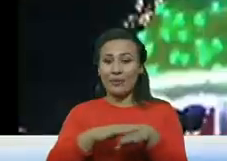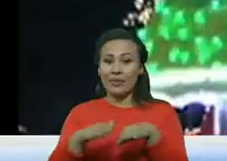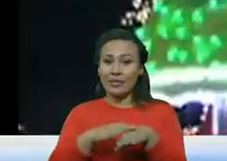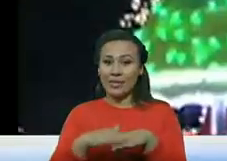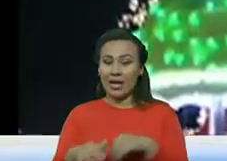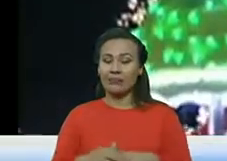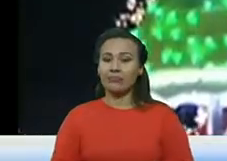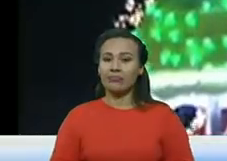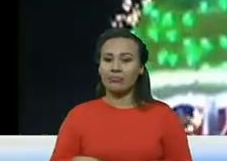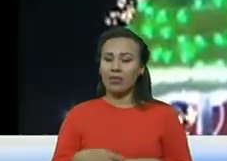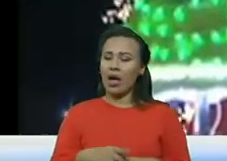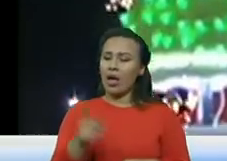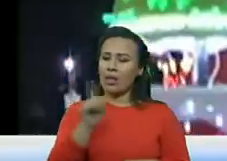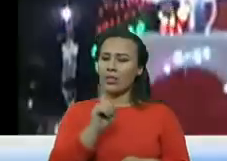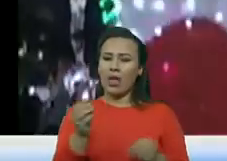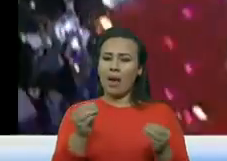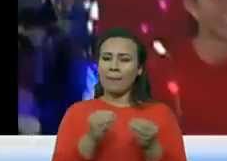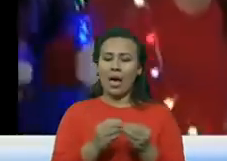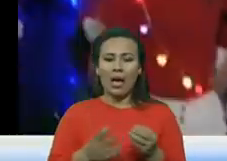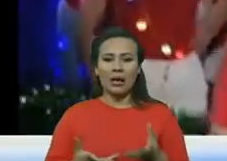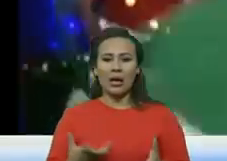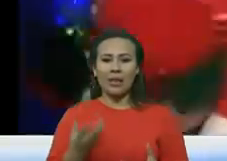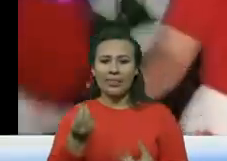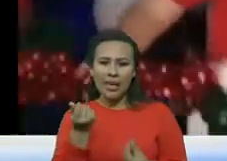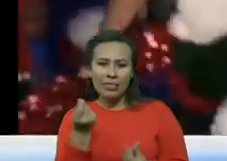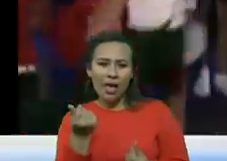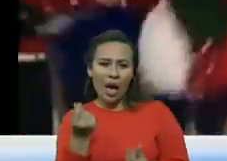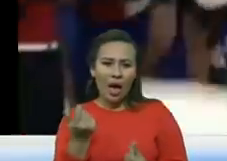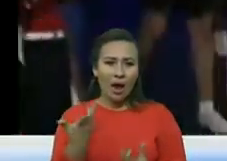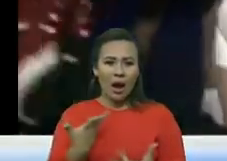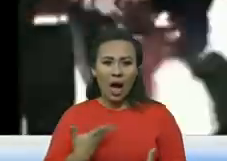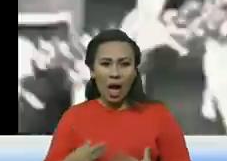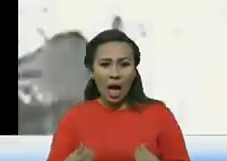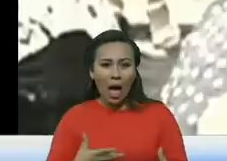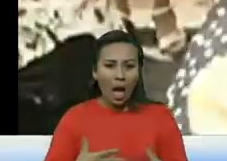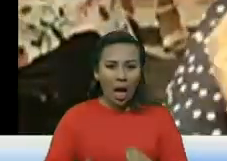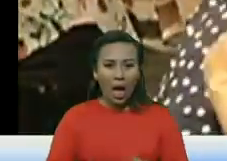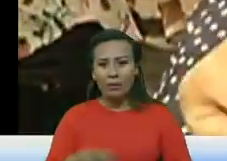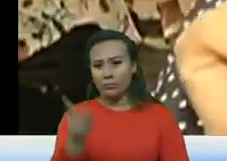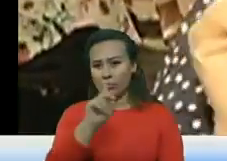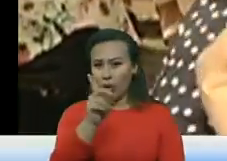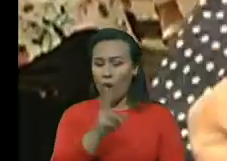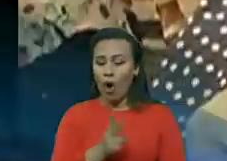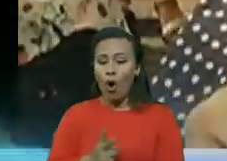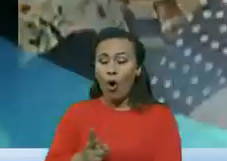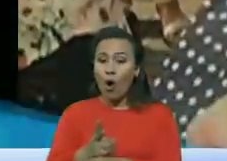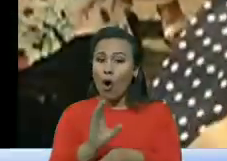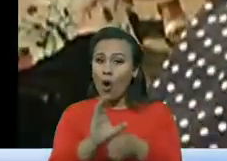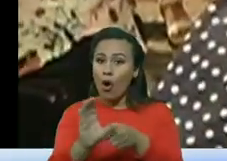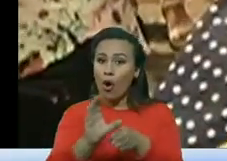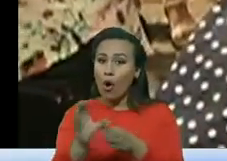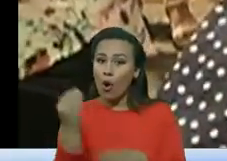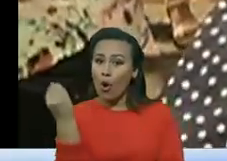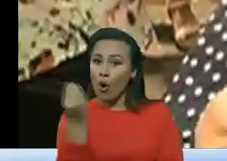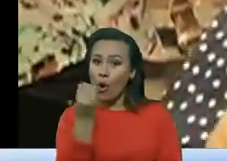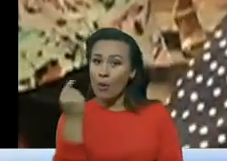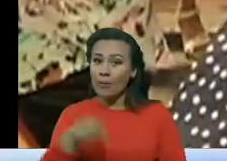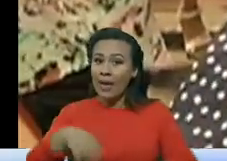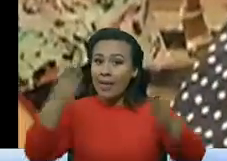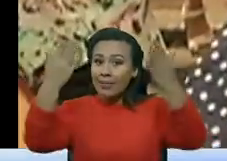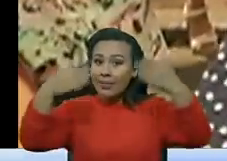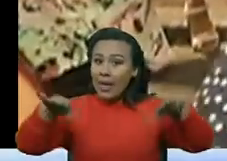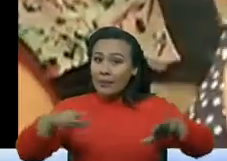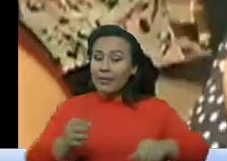no capitalizar más el consumismo en tiempos de necesidad. Un consejo para la juventud: la Navidad es